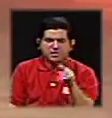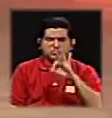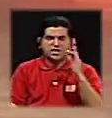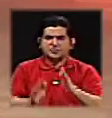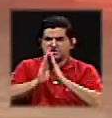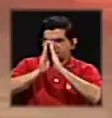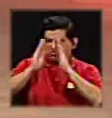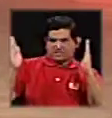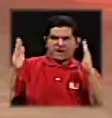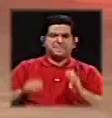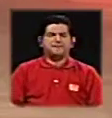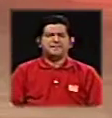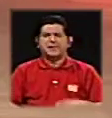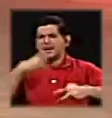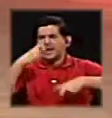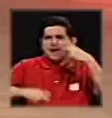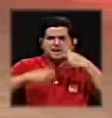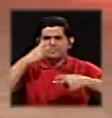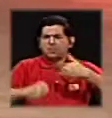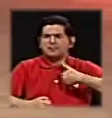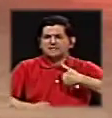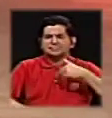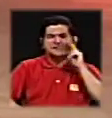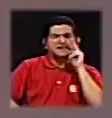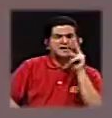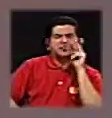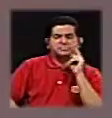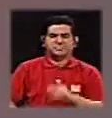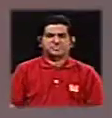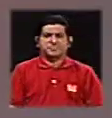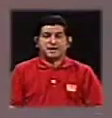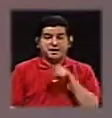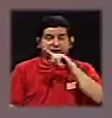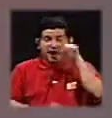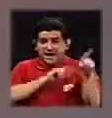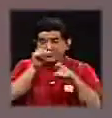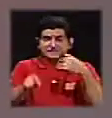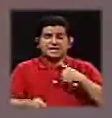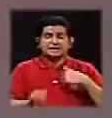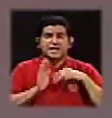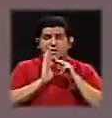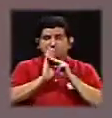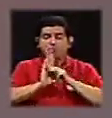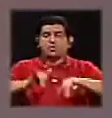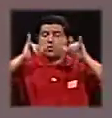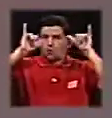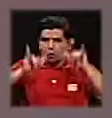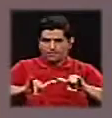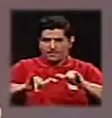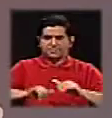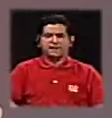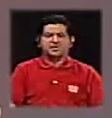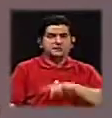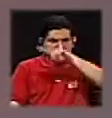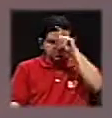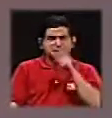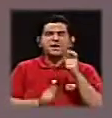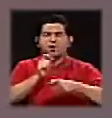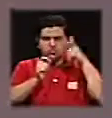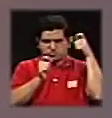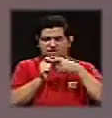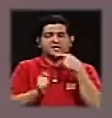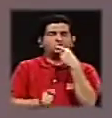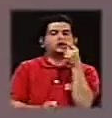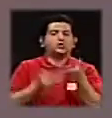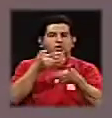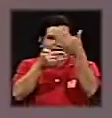abierta cuáles son las dificultades que están viendo? Sí, esta encuesta tiene un módulo que es permanente y se pregunta justamente eso que